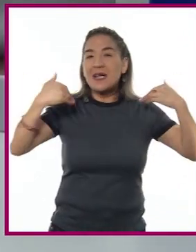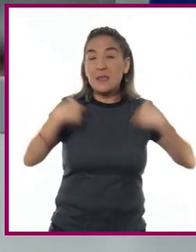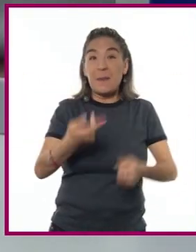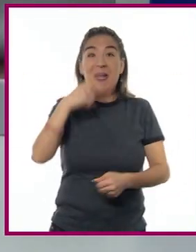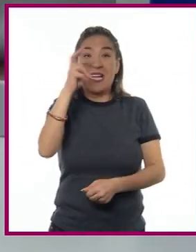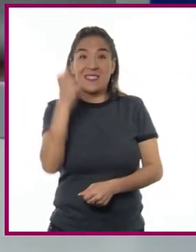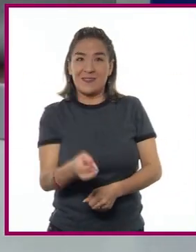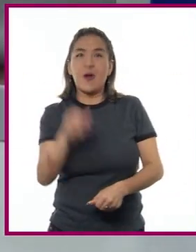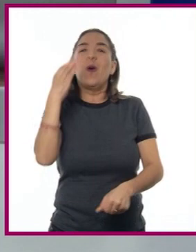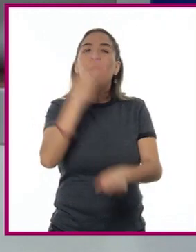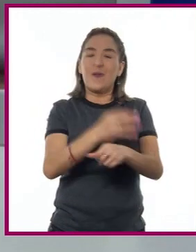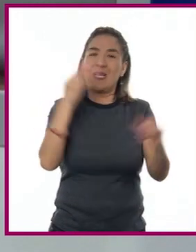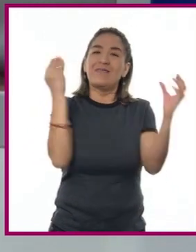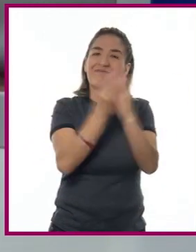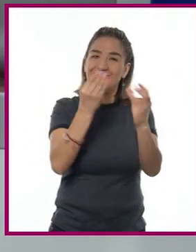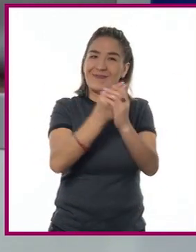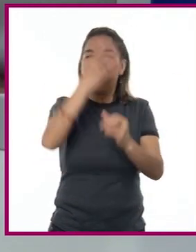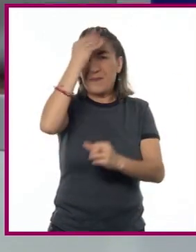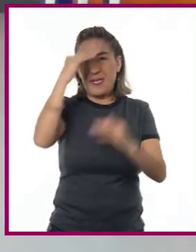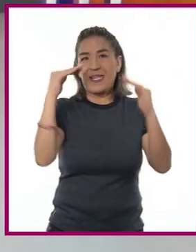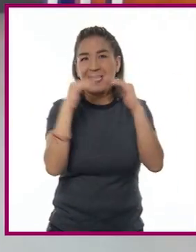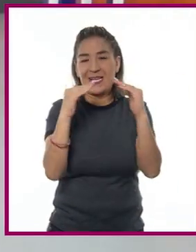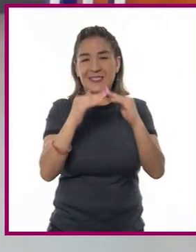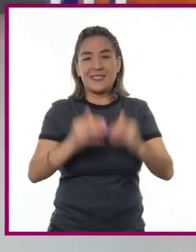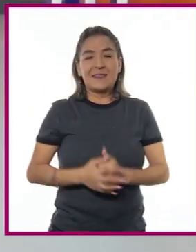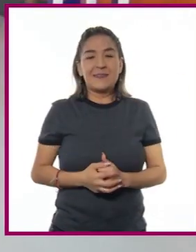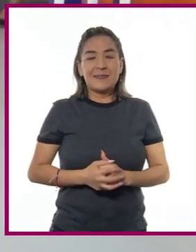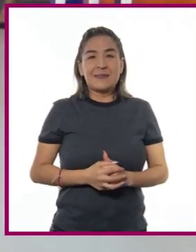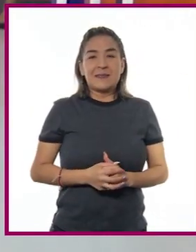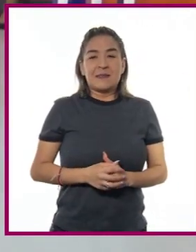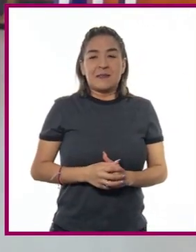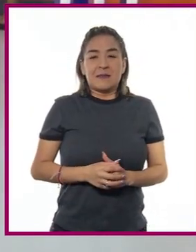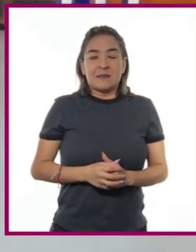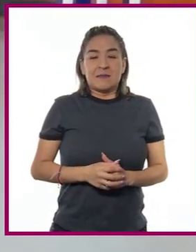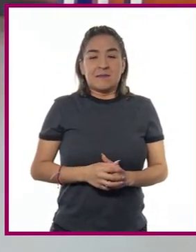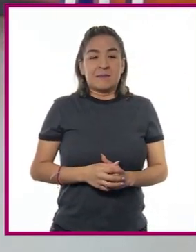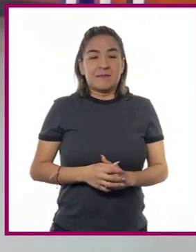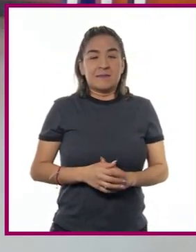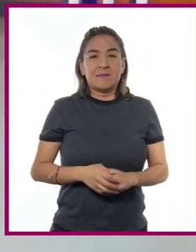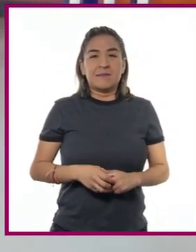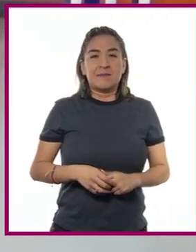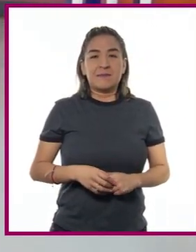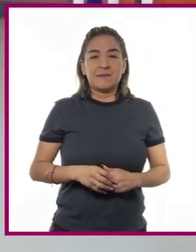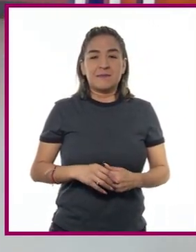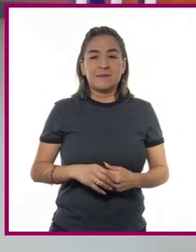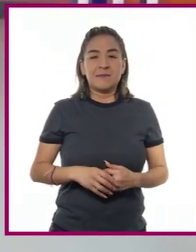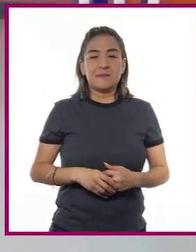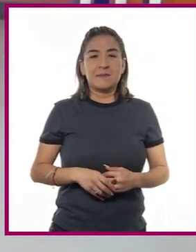de una sesión de Aprende en Casa.